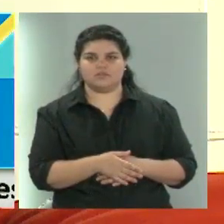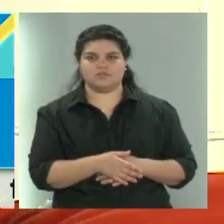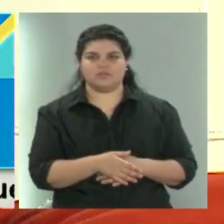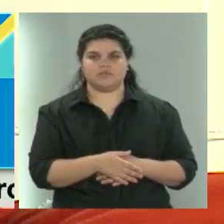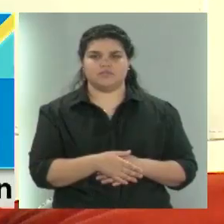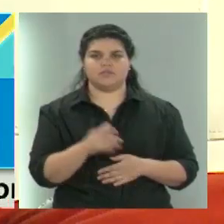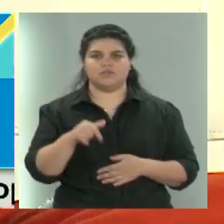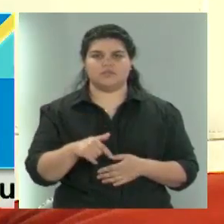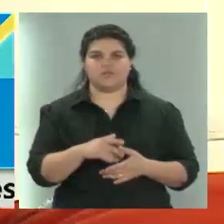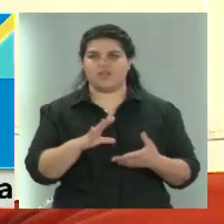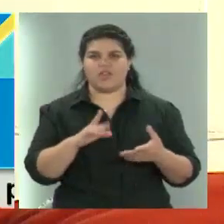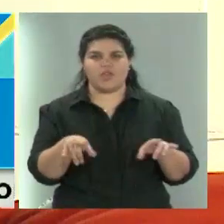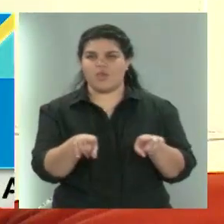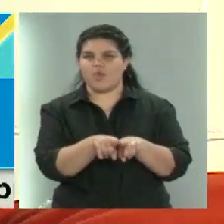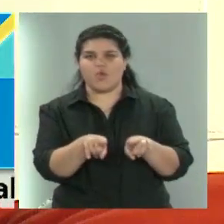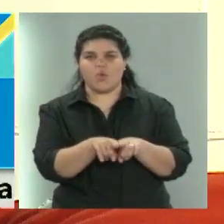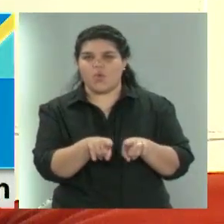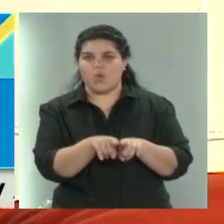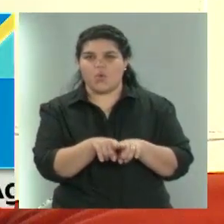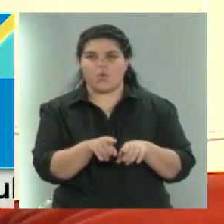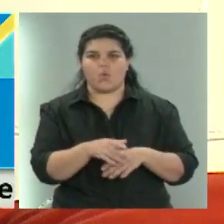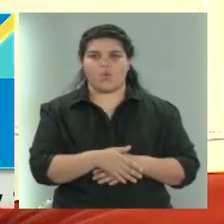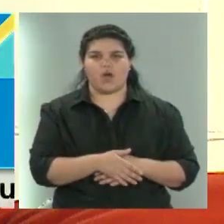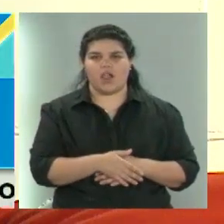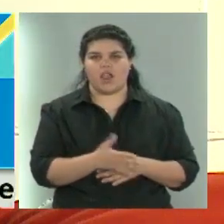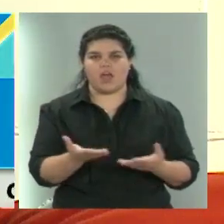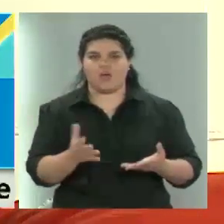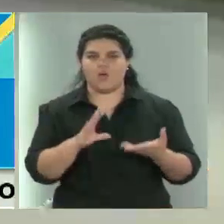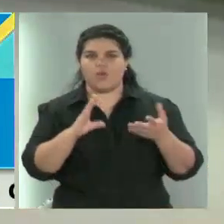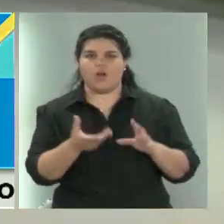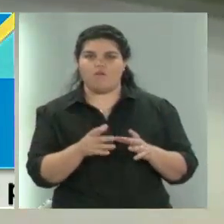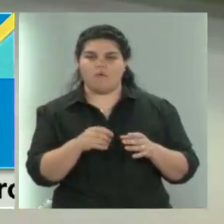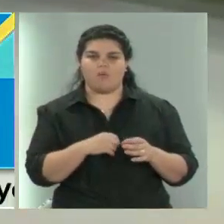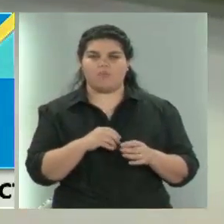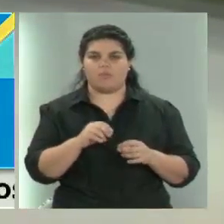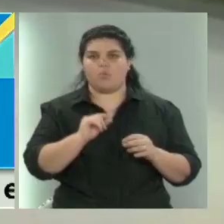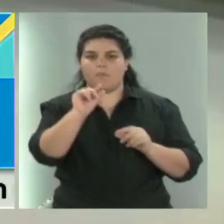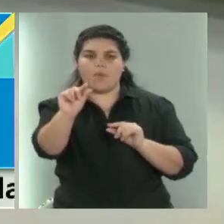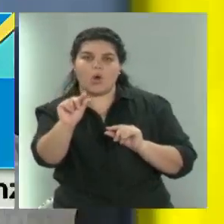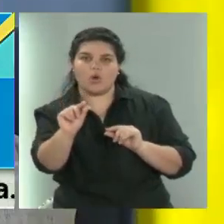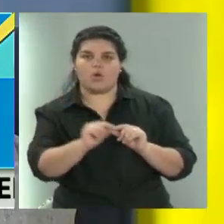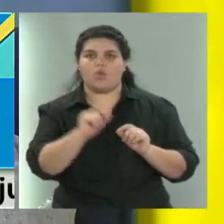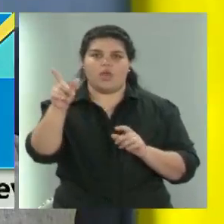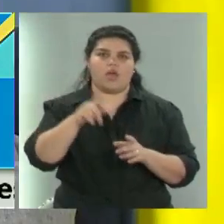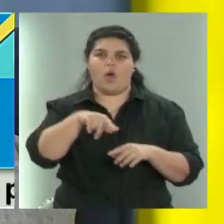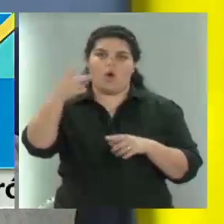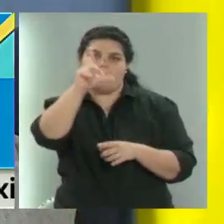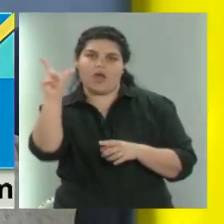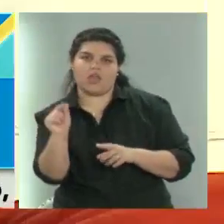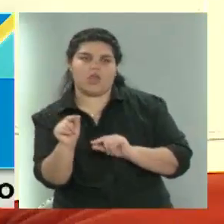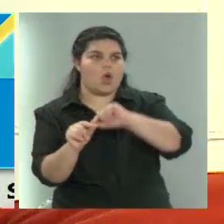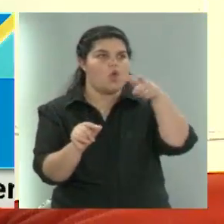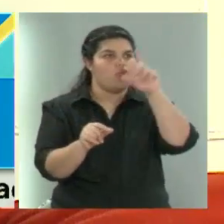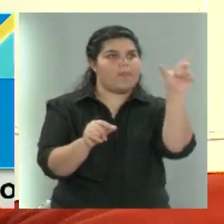el modo Frankenstein, digo yo, ¿no? Esto de un pedacito, ¿no?, de cada lado, ¿no? Tomamos un poquito de Finlandia, un poquito de